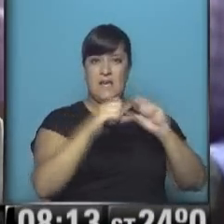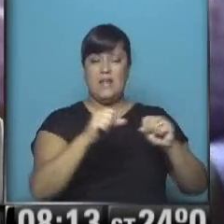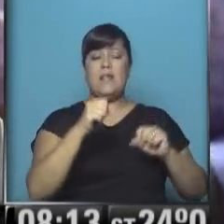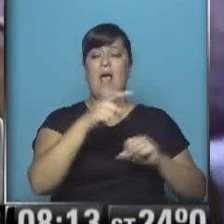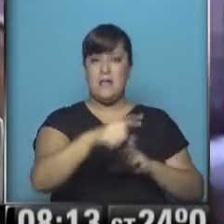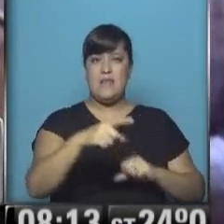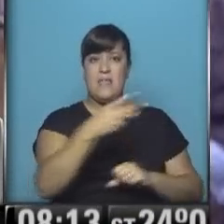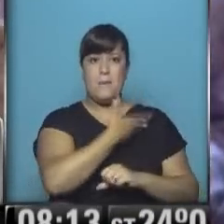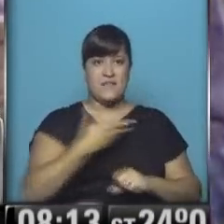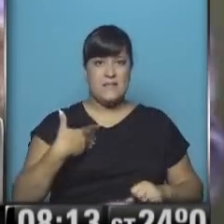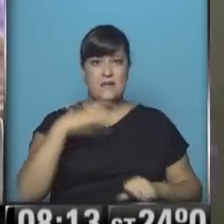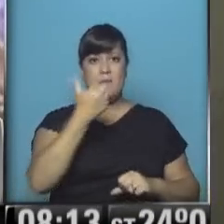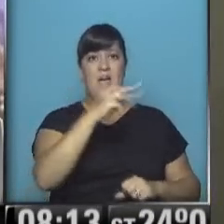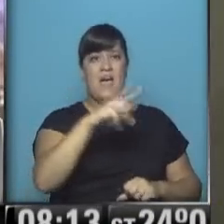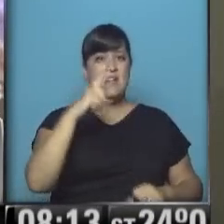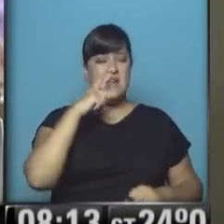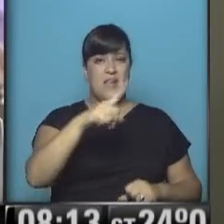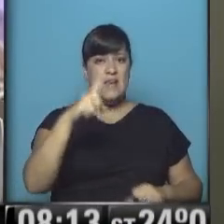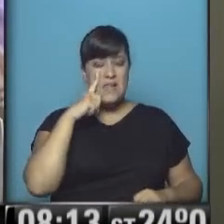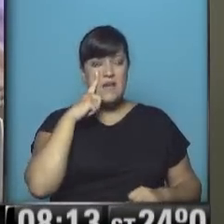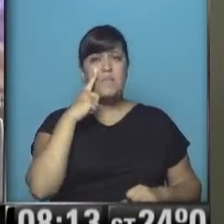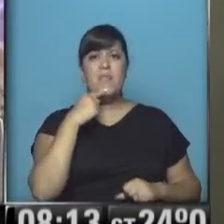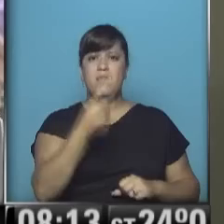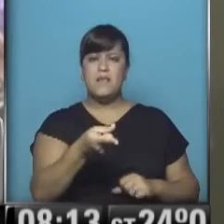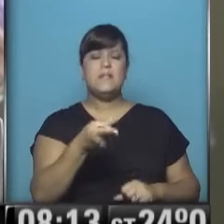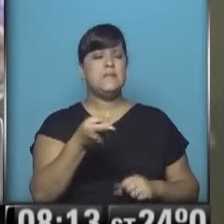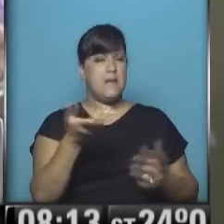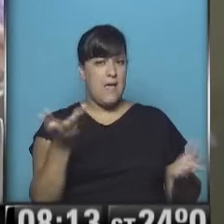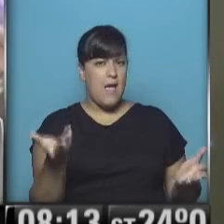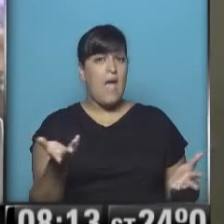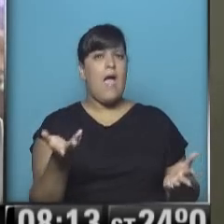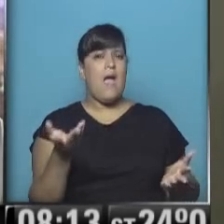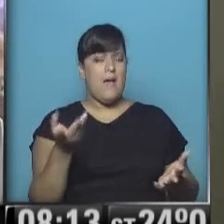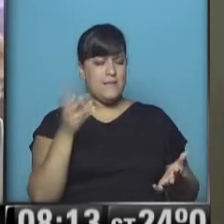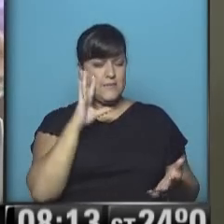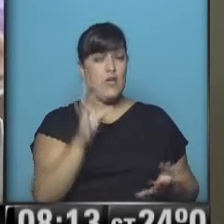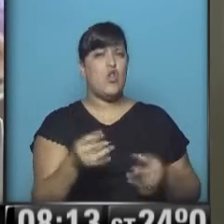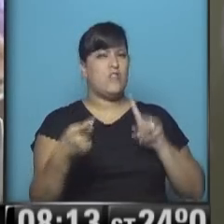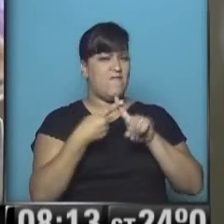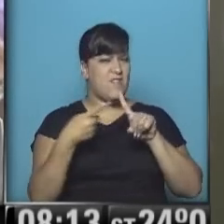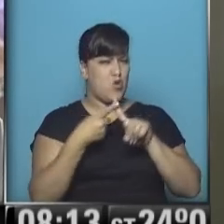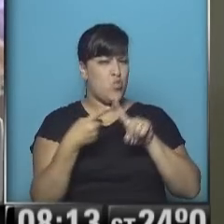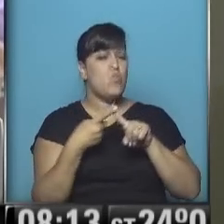Parrilli, y en la cual da clara noción de los vínculos que tiene sobre el gobierno,